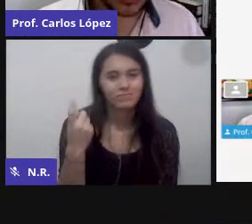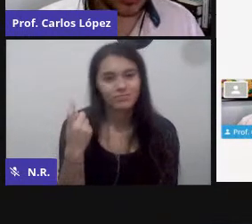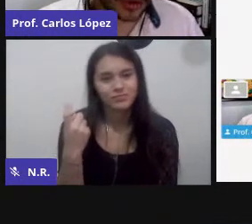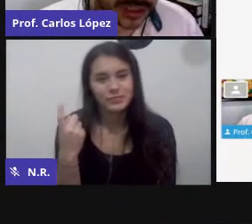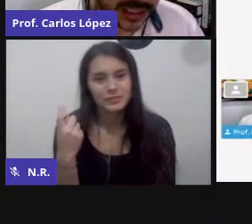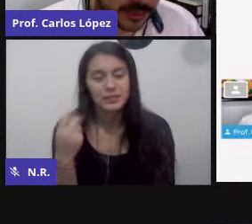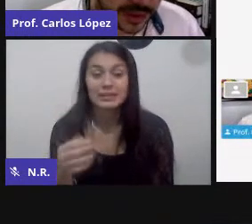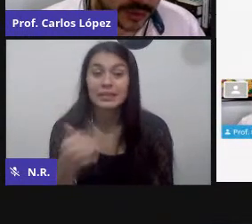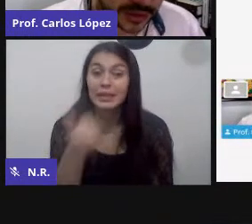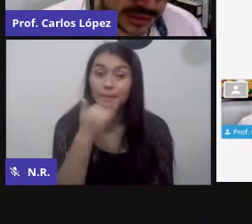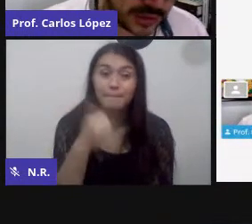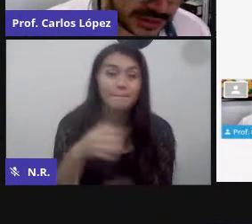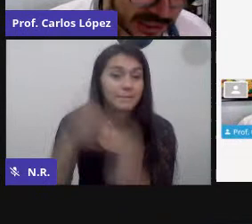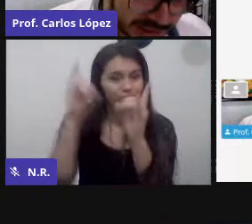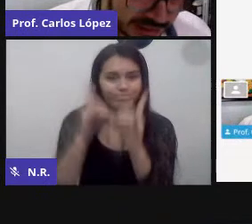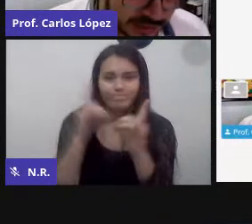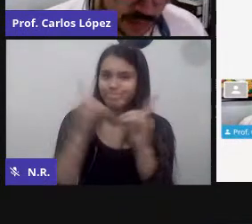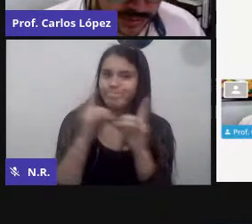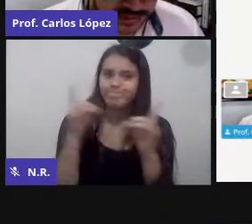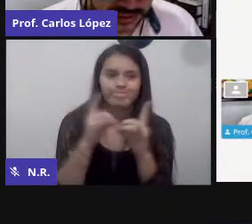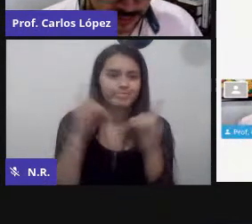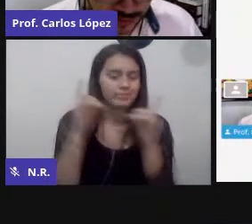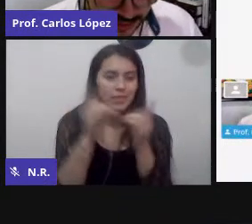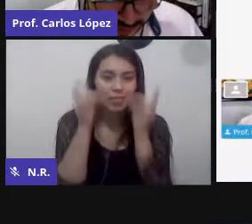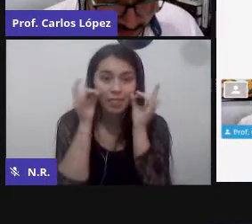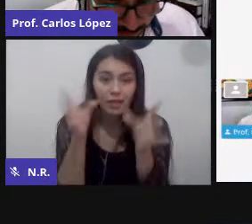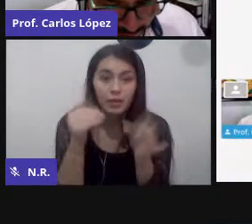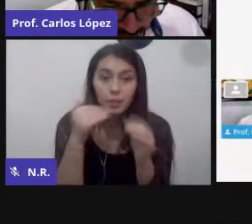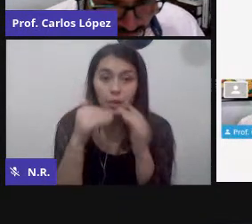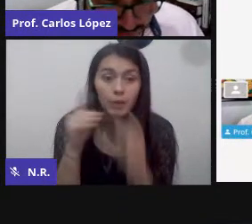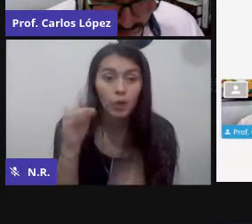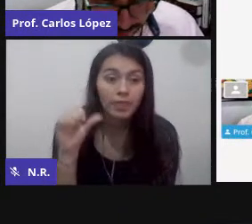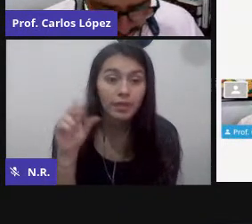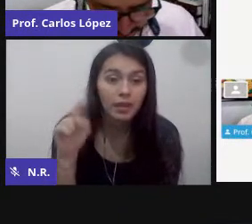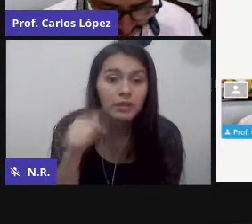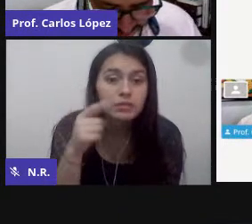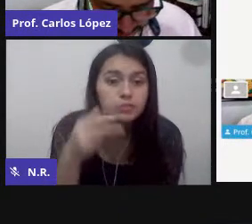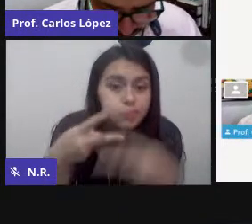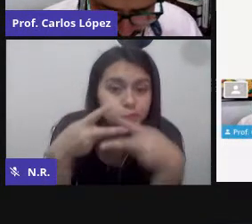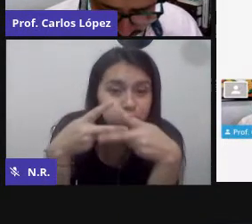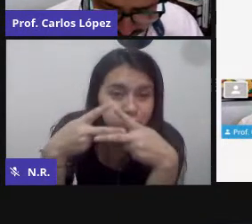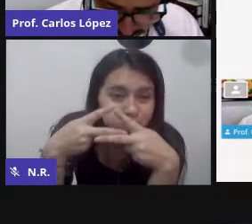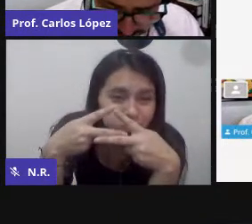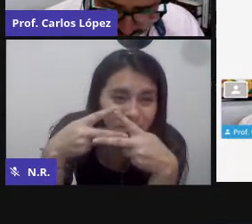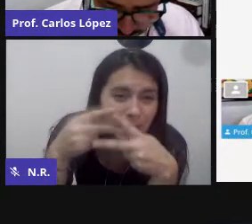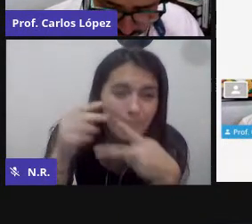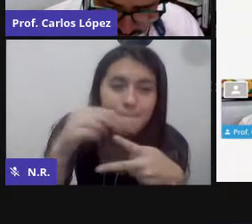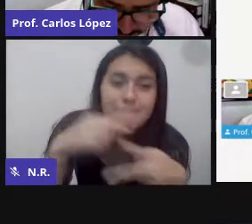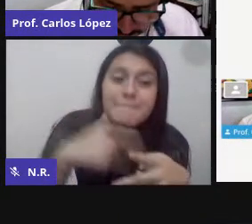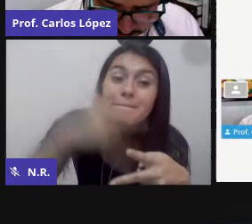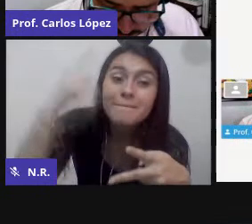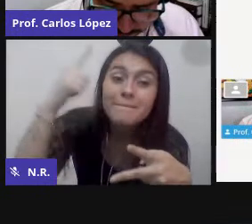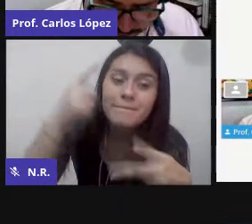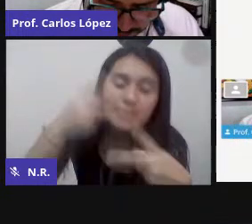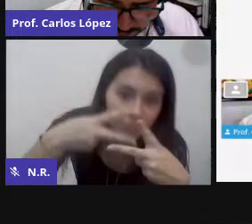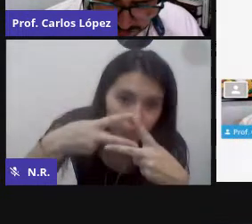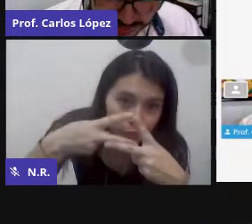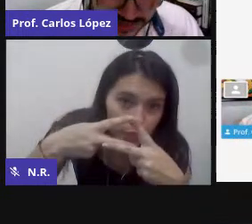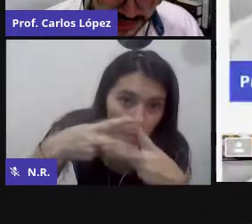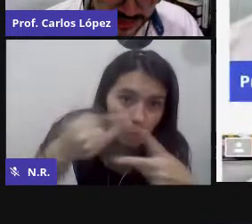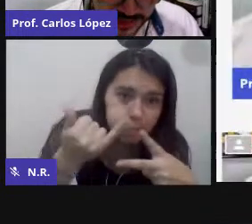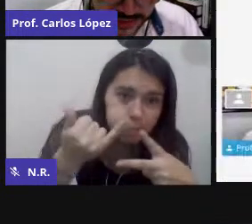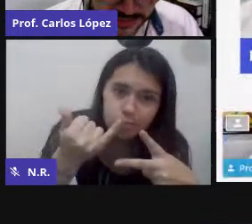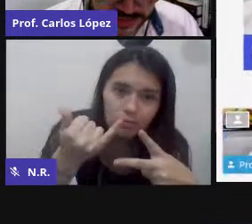personas no tienen buena conexión a internet, como es el caso de Diana, miren lo que sale. ¿Se alcanza a ver, Jorge? Control. Sí.